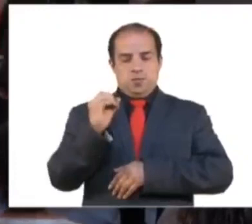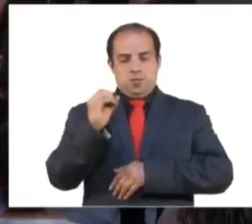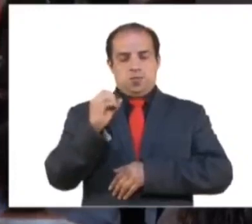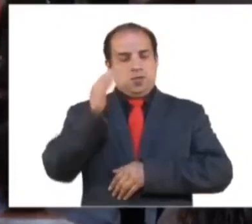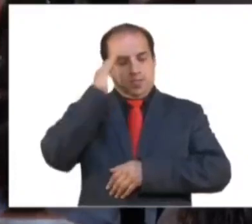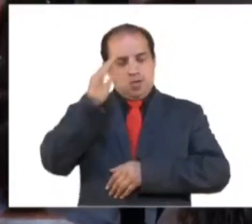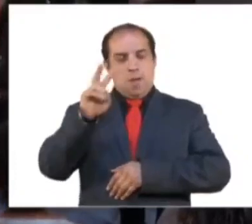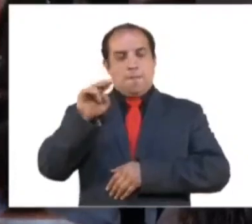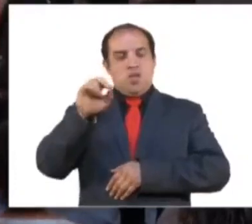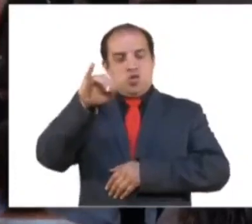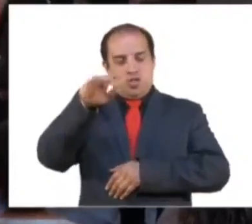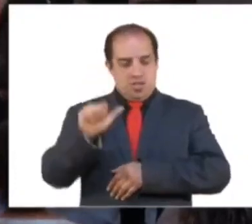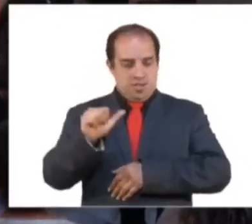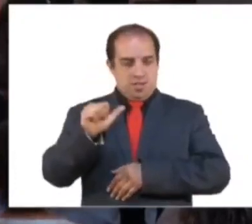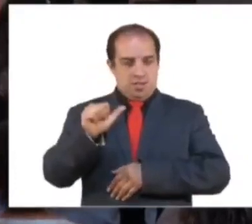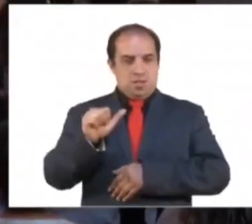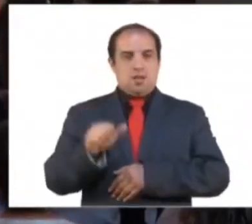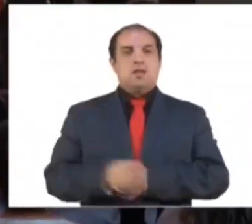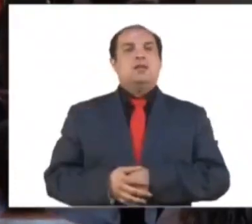Valdés.